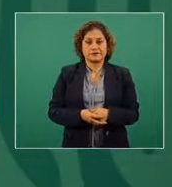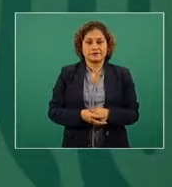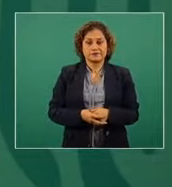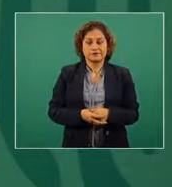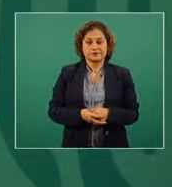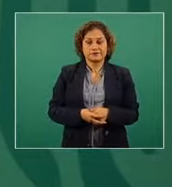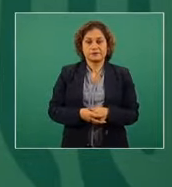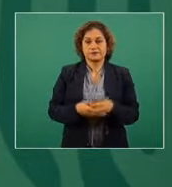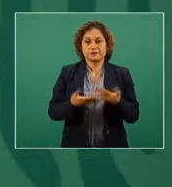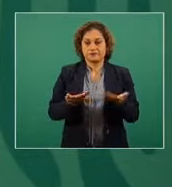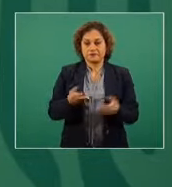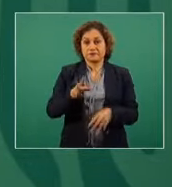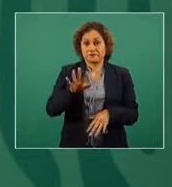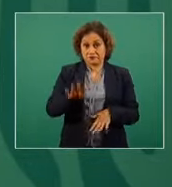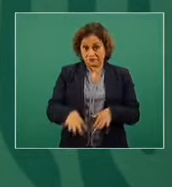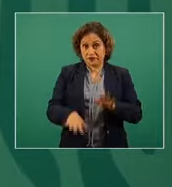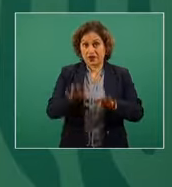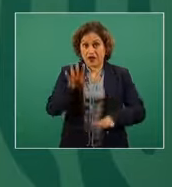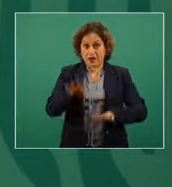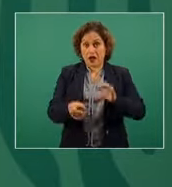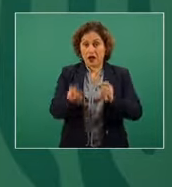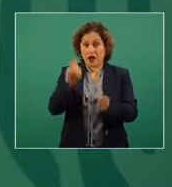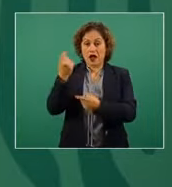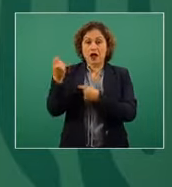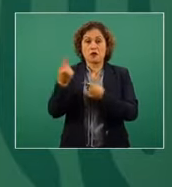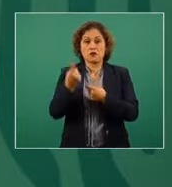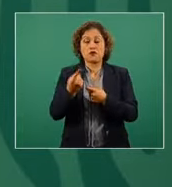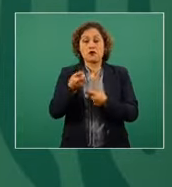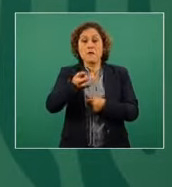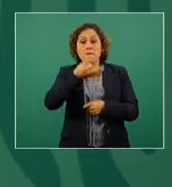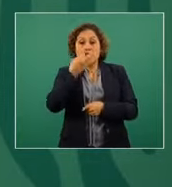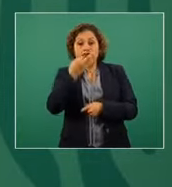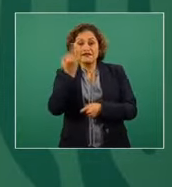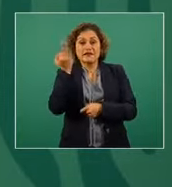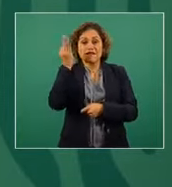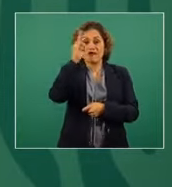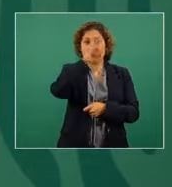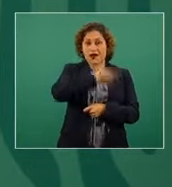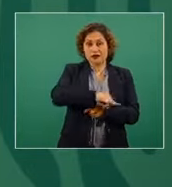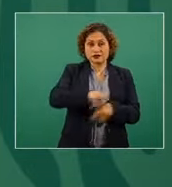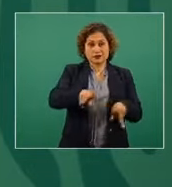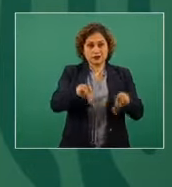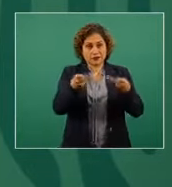hasta adulteraban las medicinas.